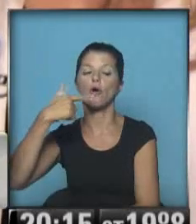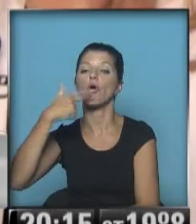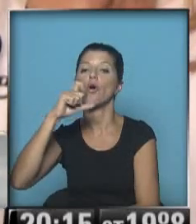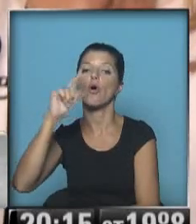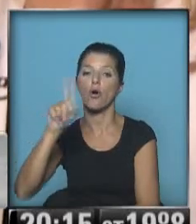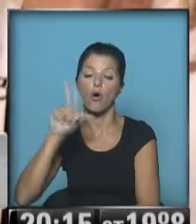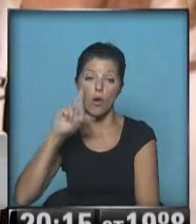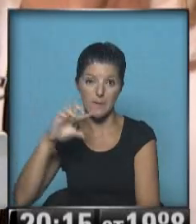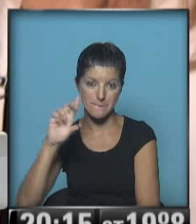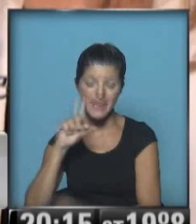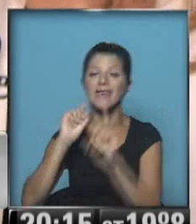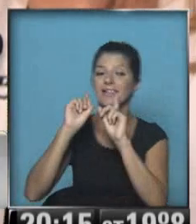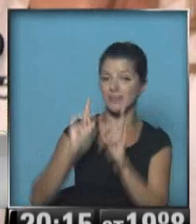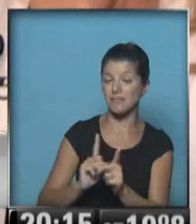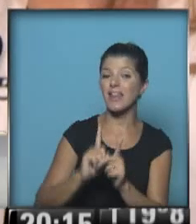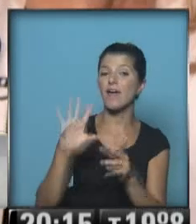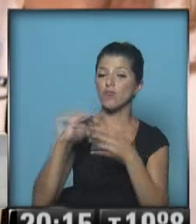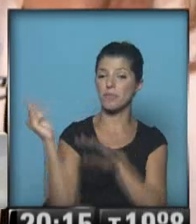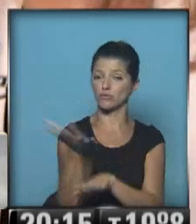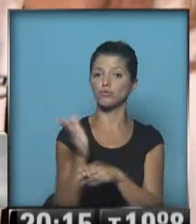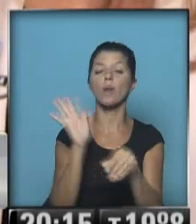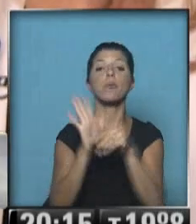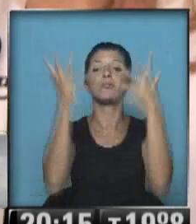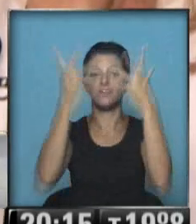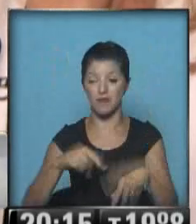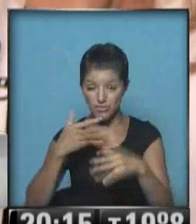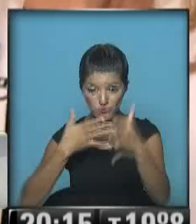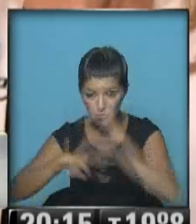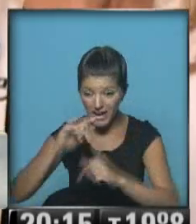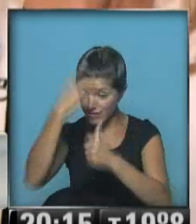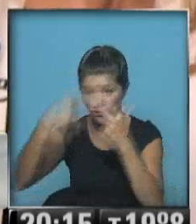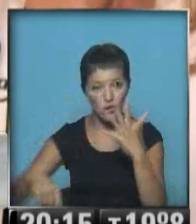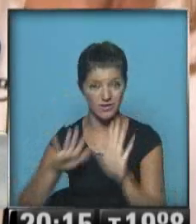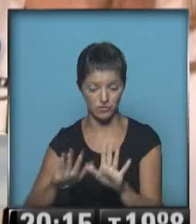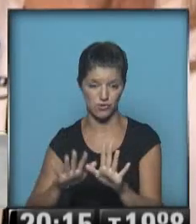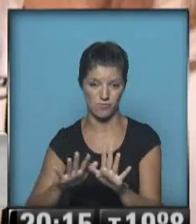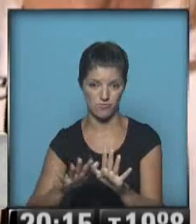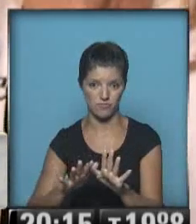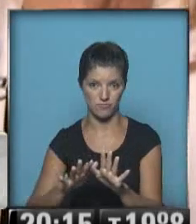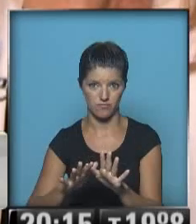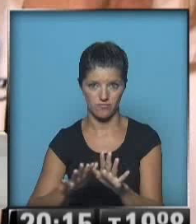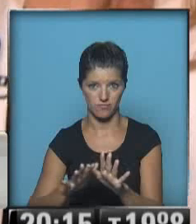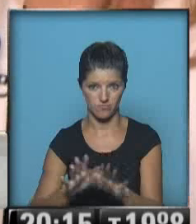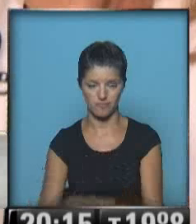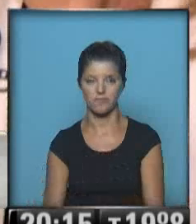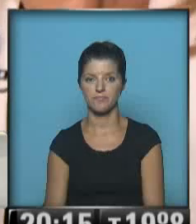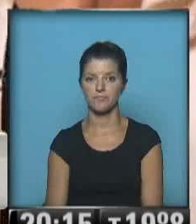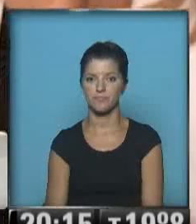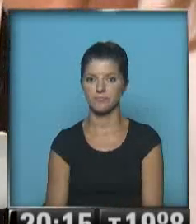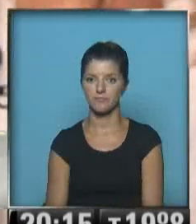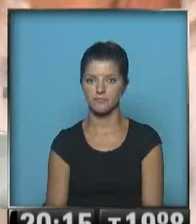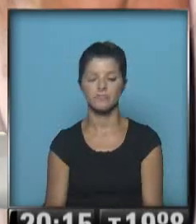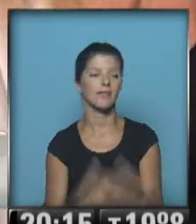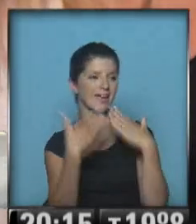y la práctica de la tortura como un sistema eso es lo que aparece esa gente defendiendo en cámara